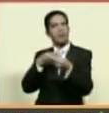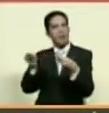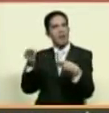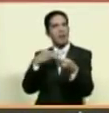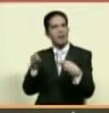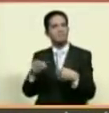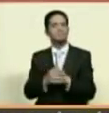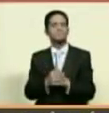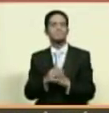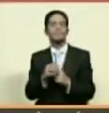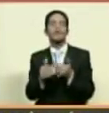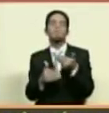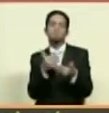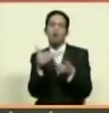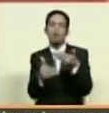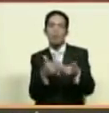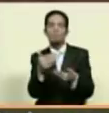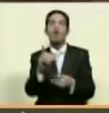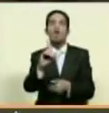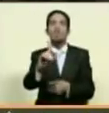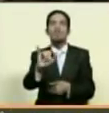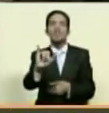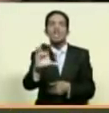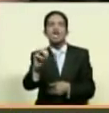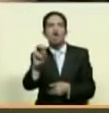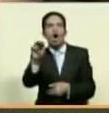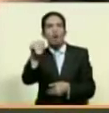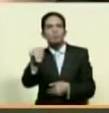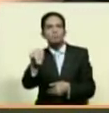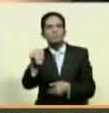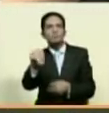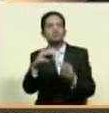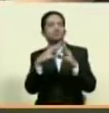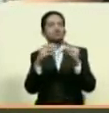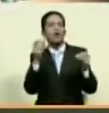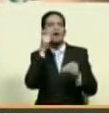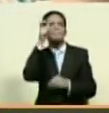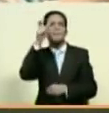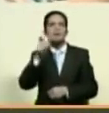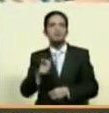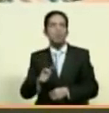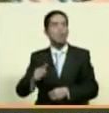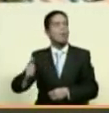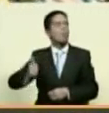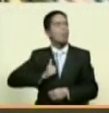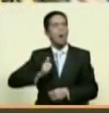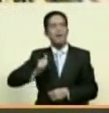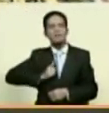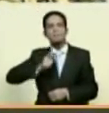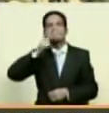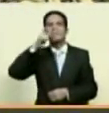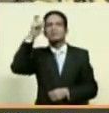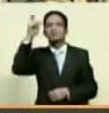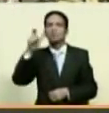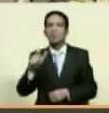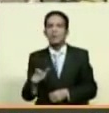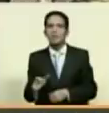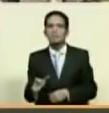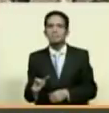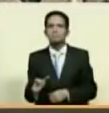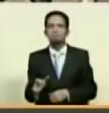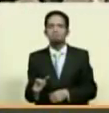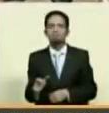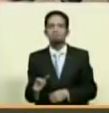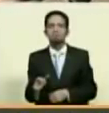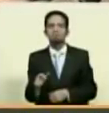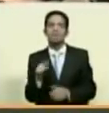Mientras tanto, el DICOM, toda persona natural, cualquier ciudadano de a pie o cualquier persona